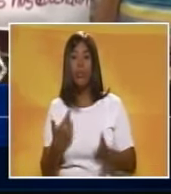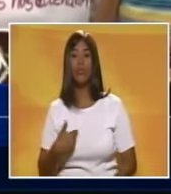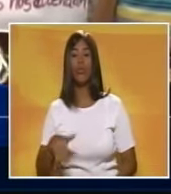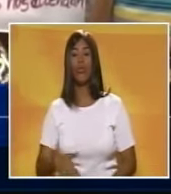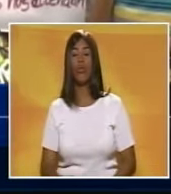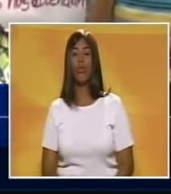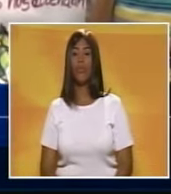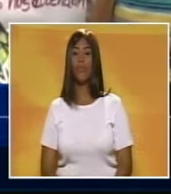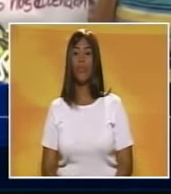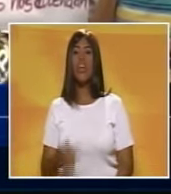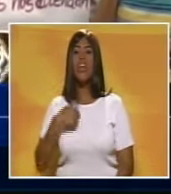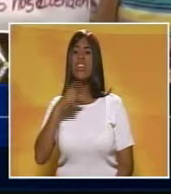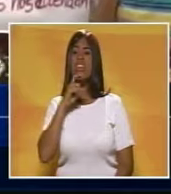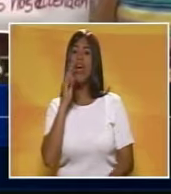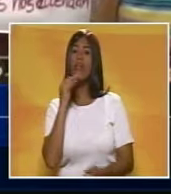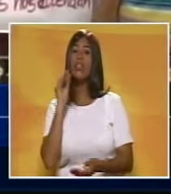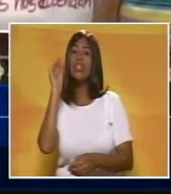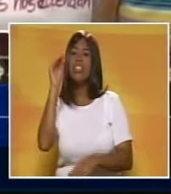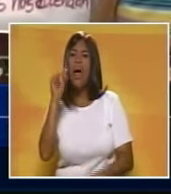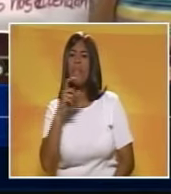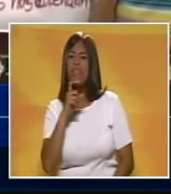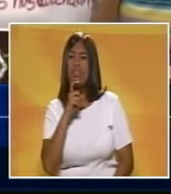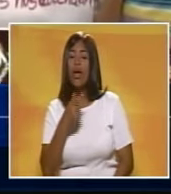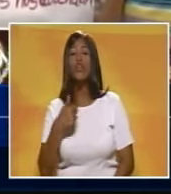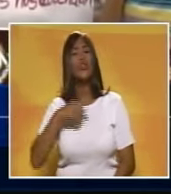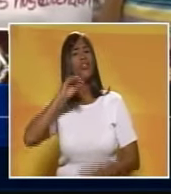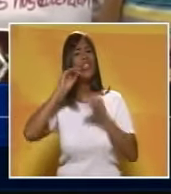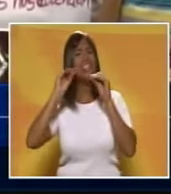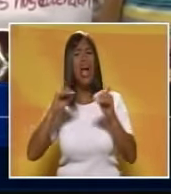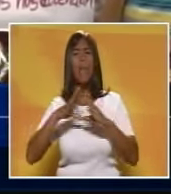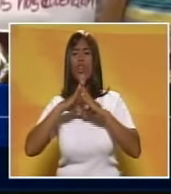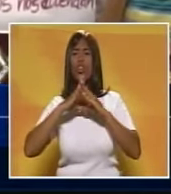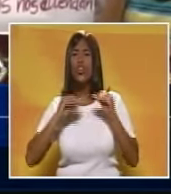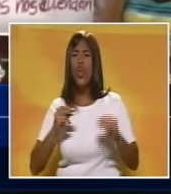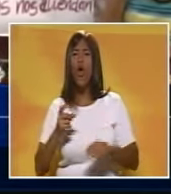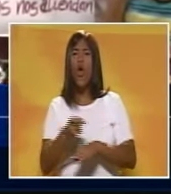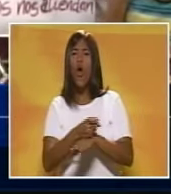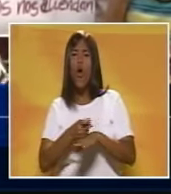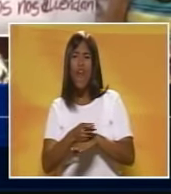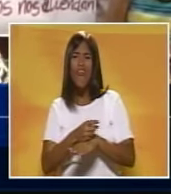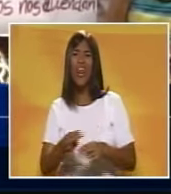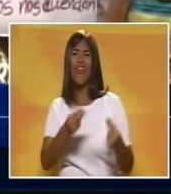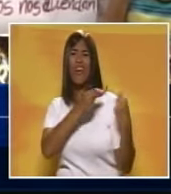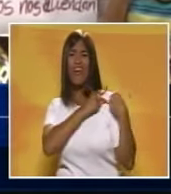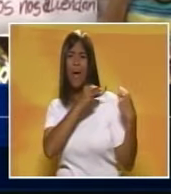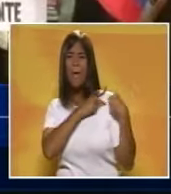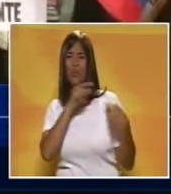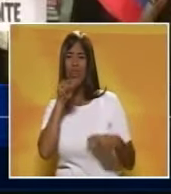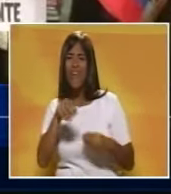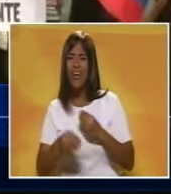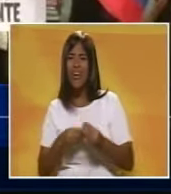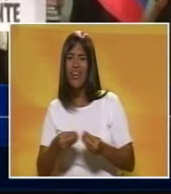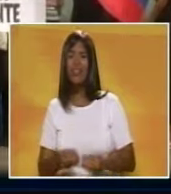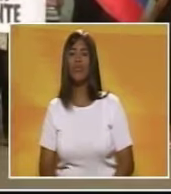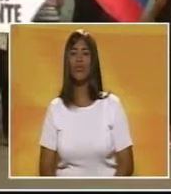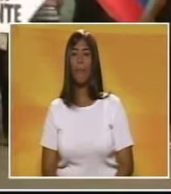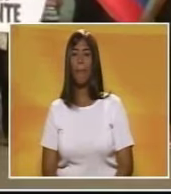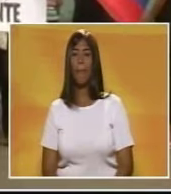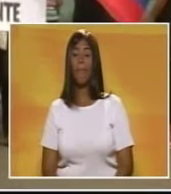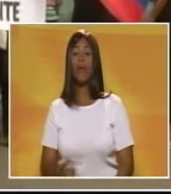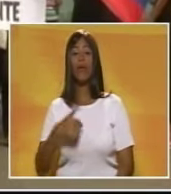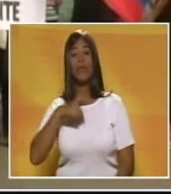¿A quién le hace el llamado? Le hago el llamado totalmente a las personas que tienen la responsabilidad de esto. Aseguraron